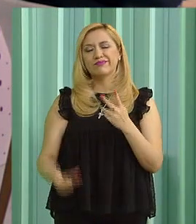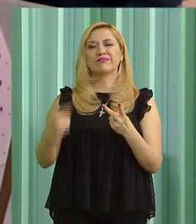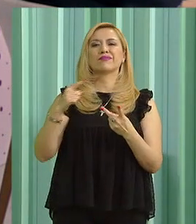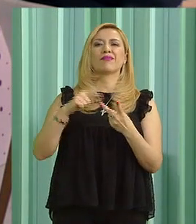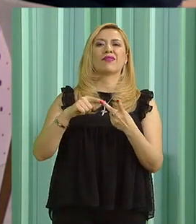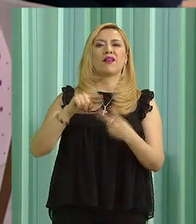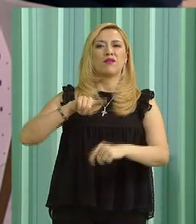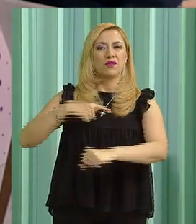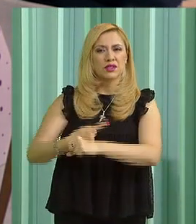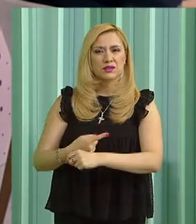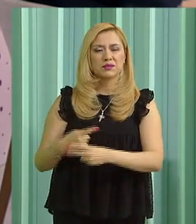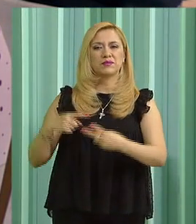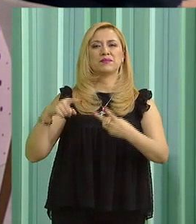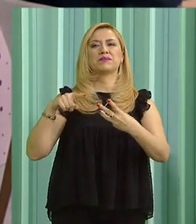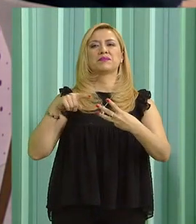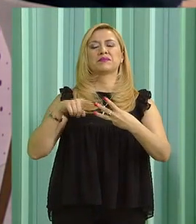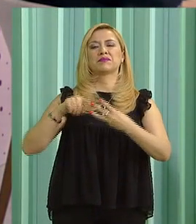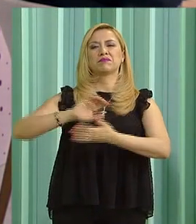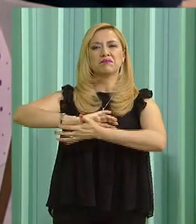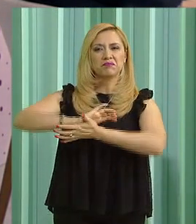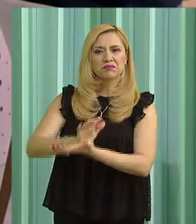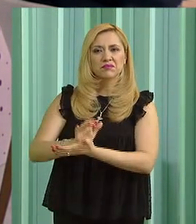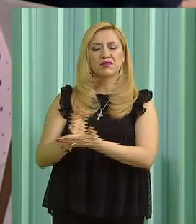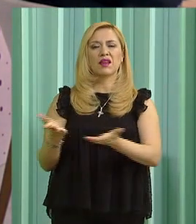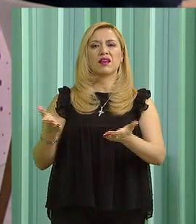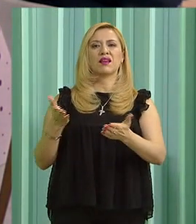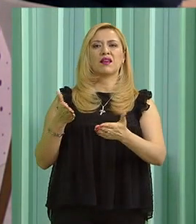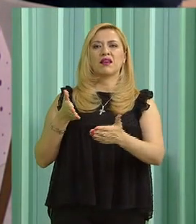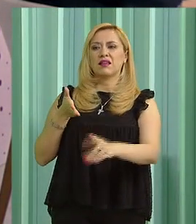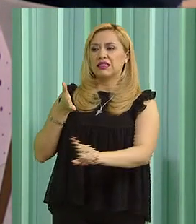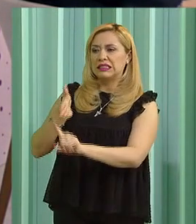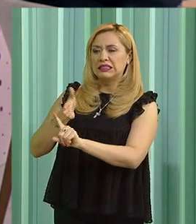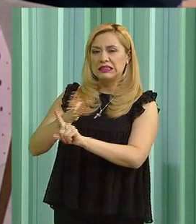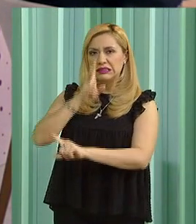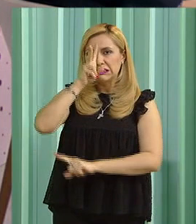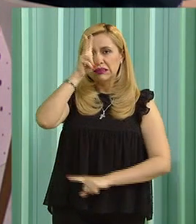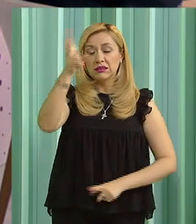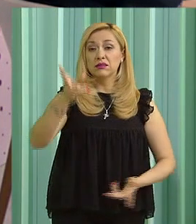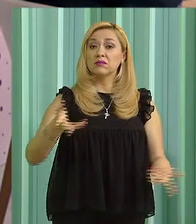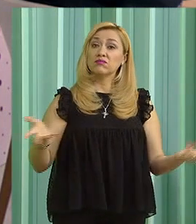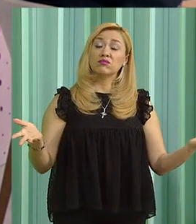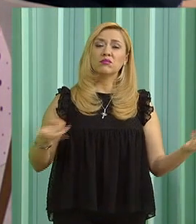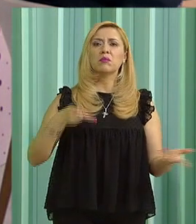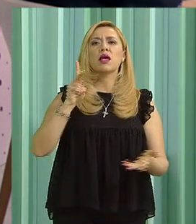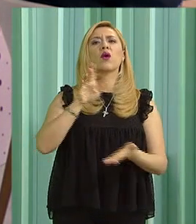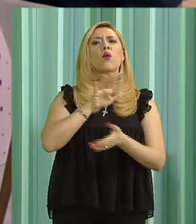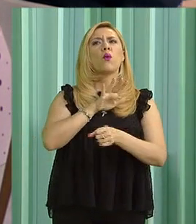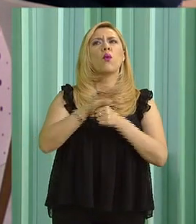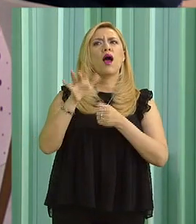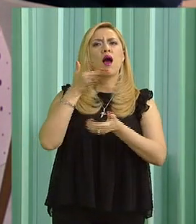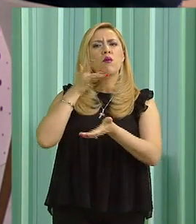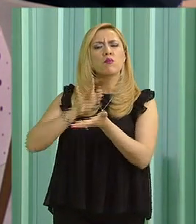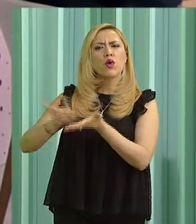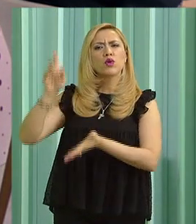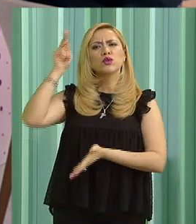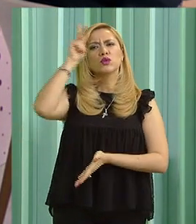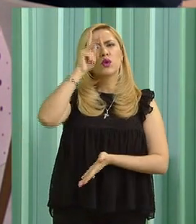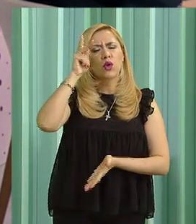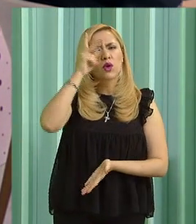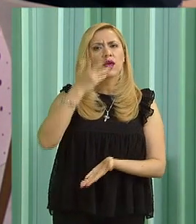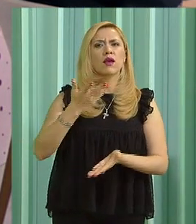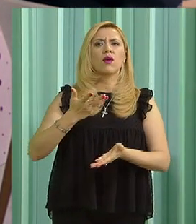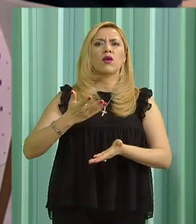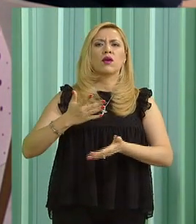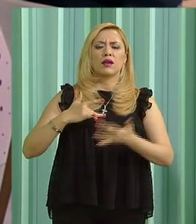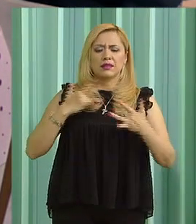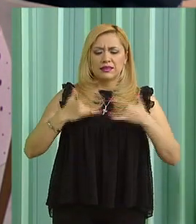discriminación, acoso, persecución. Pero, ¿cuál es el tipo de apoyo psicológico o emocional que a estas personas